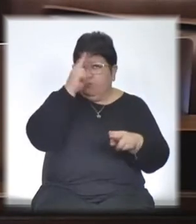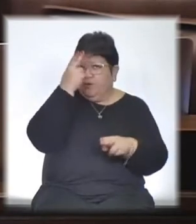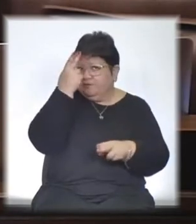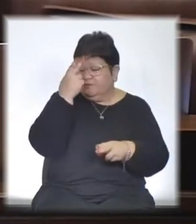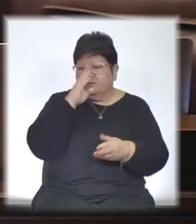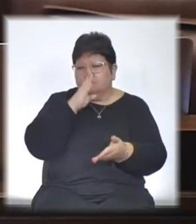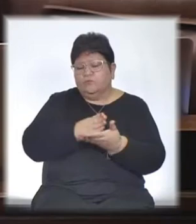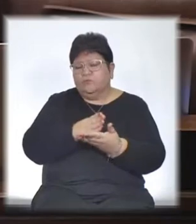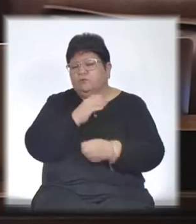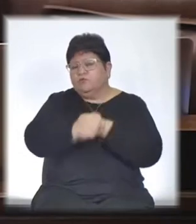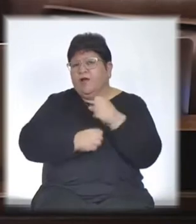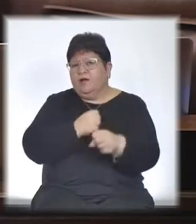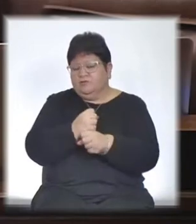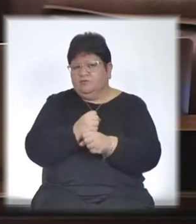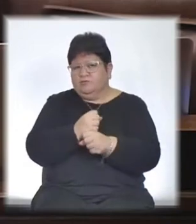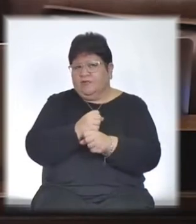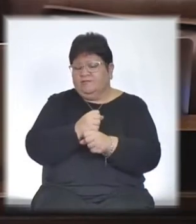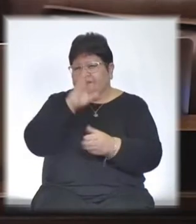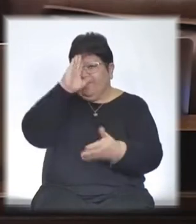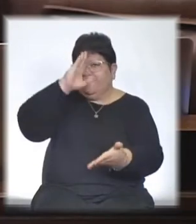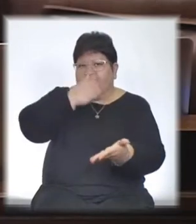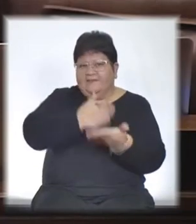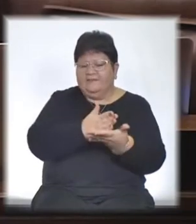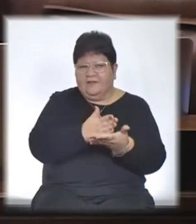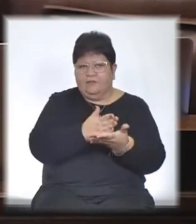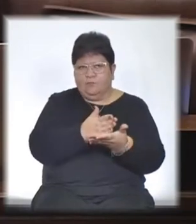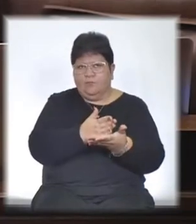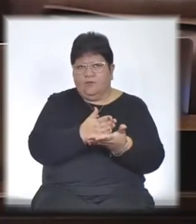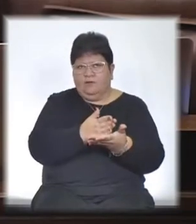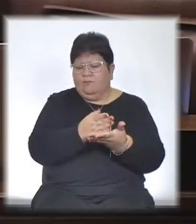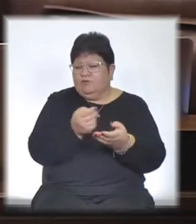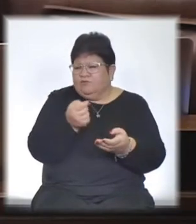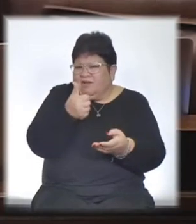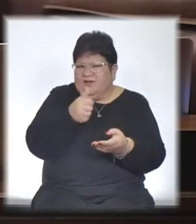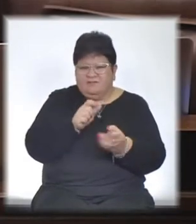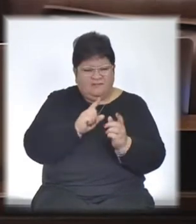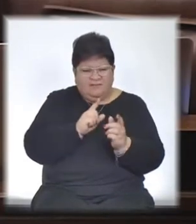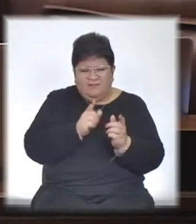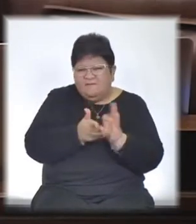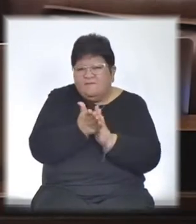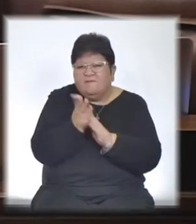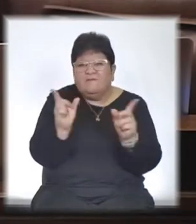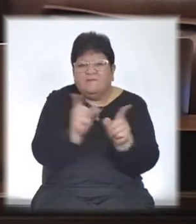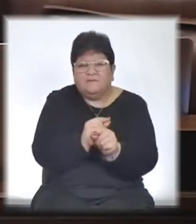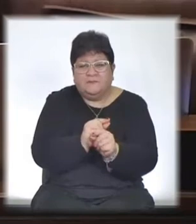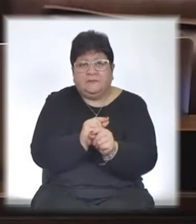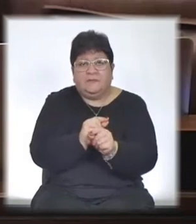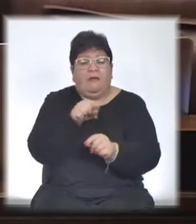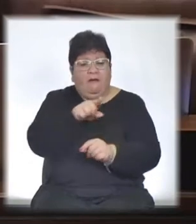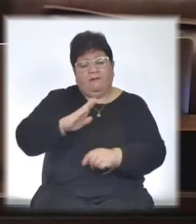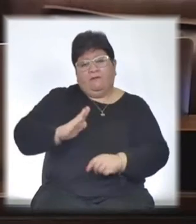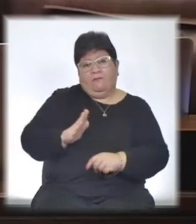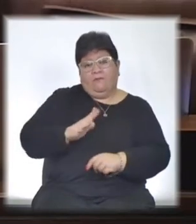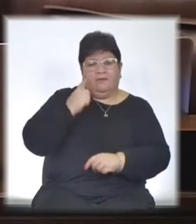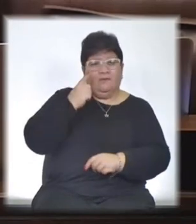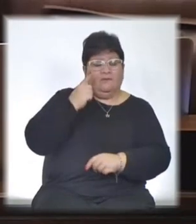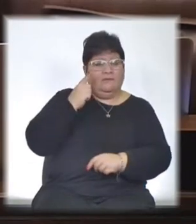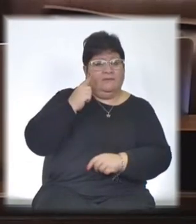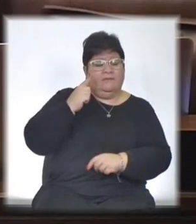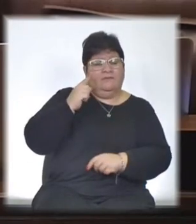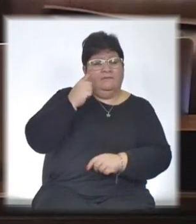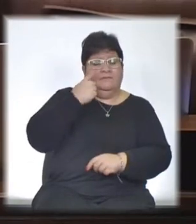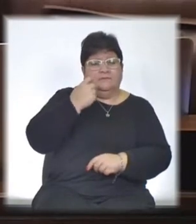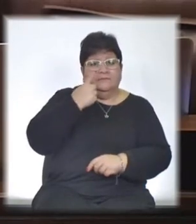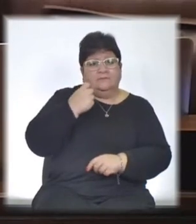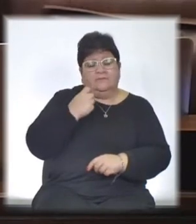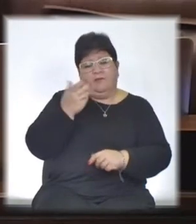la dictadura cívico-militar, cuando ya el proceso estaba en su final. También allí hubo compañeras y compañeros detenidos, compañeras y